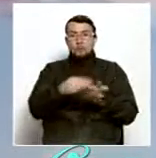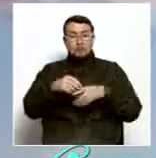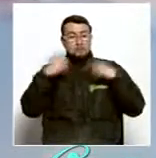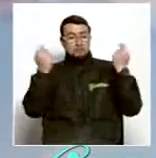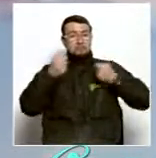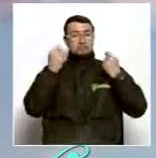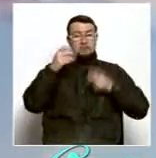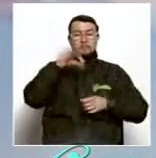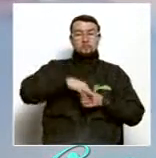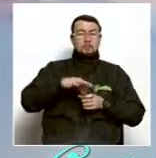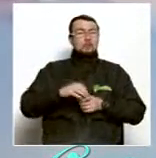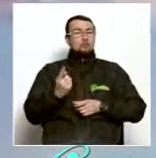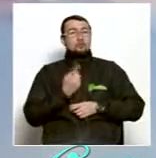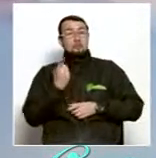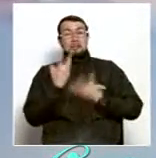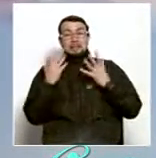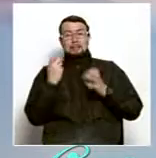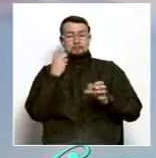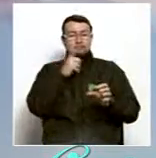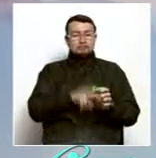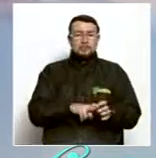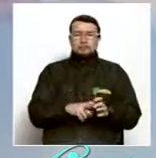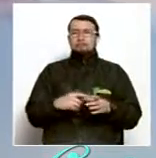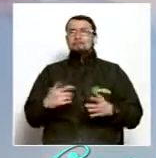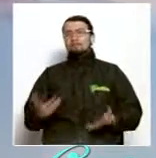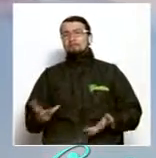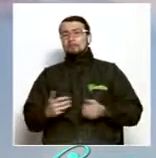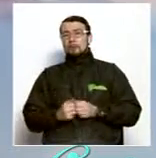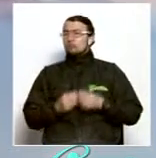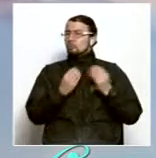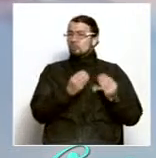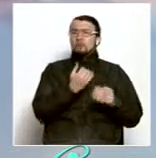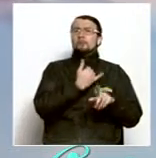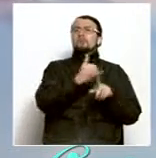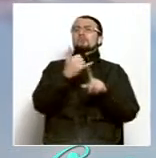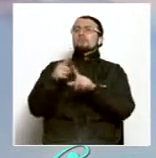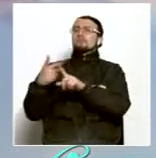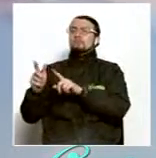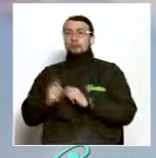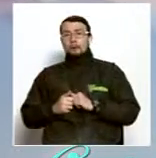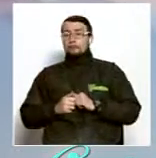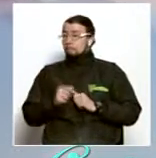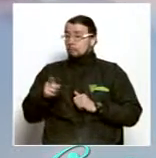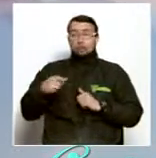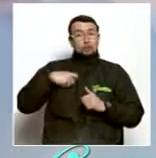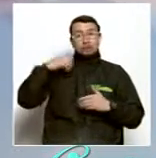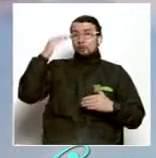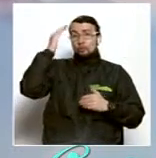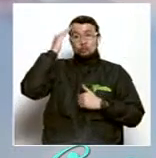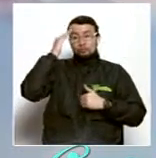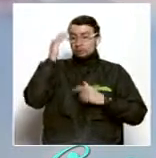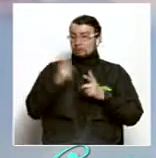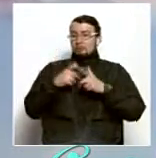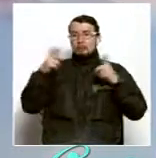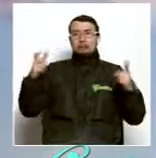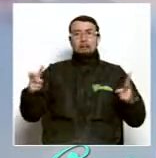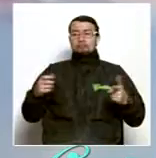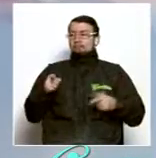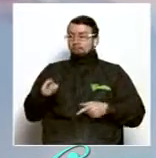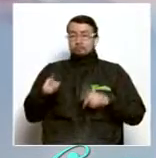voto y llegar al poder. Y no hay una conciencia grande en la vida por este